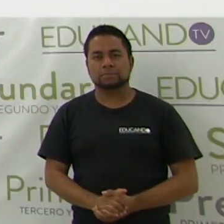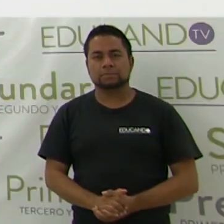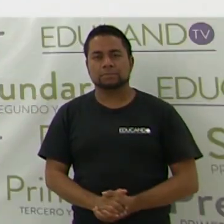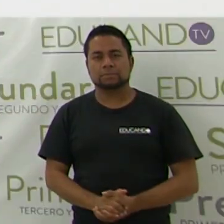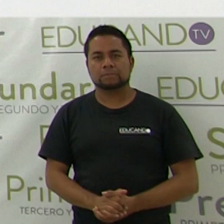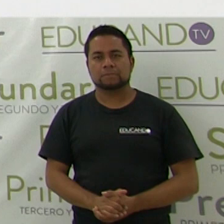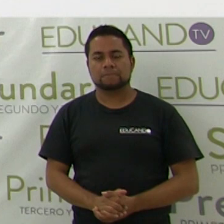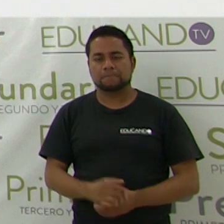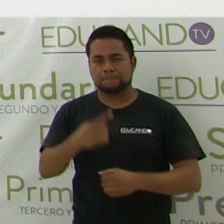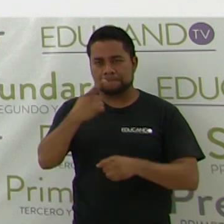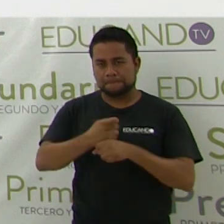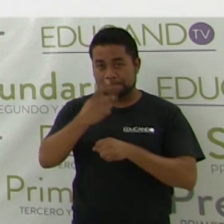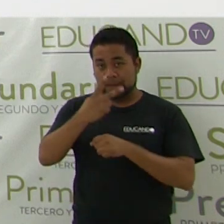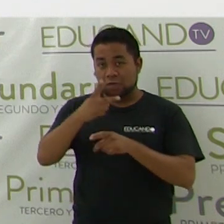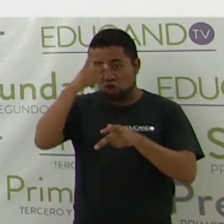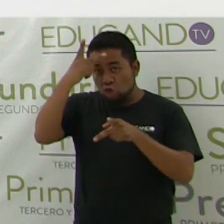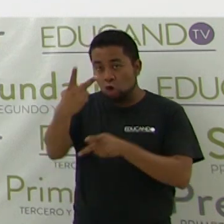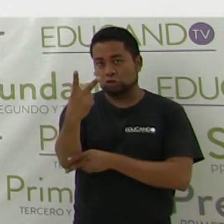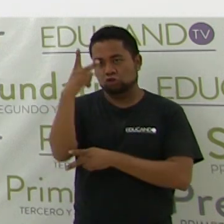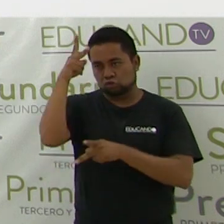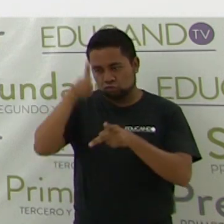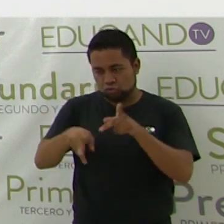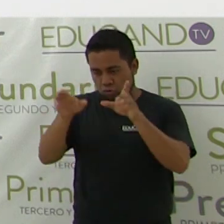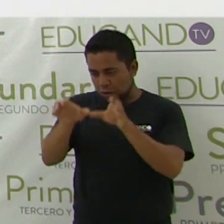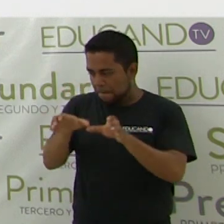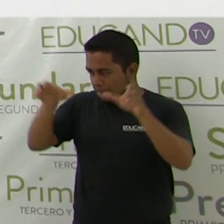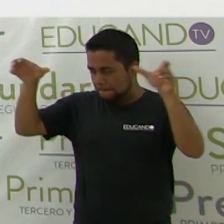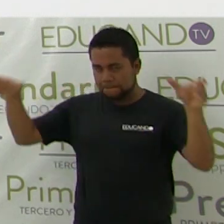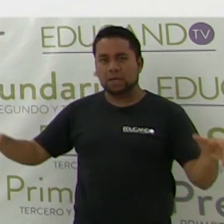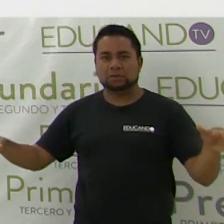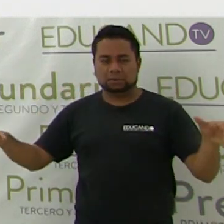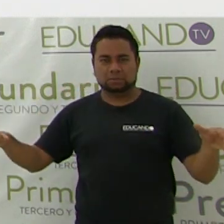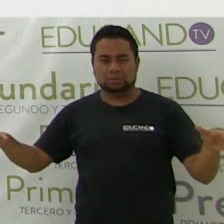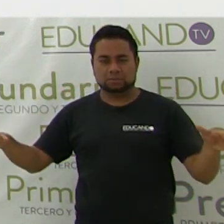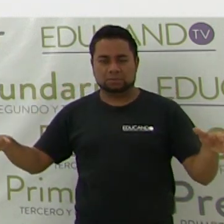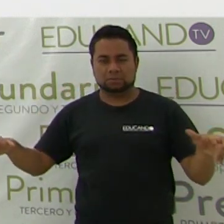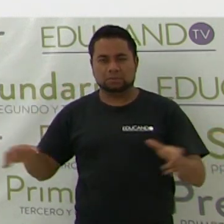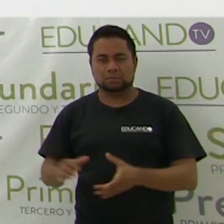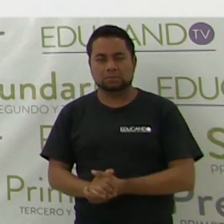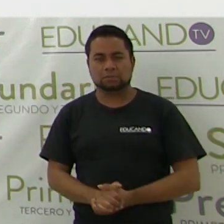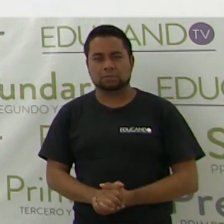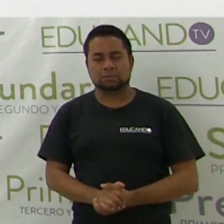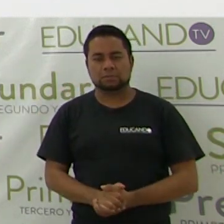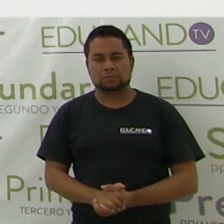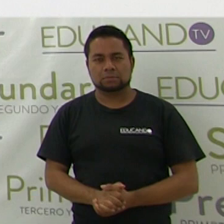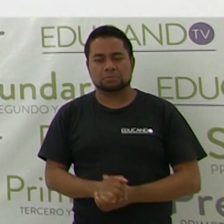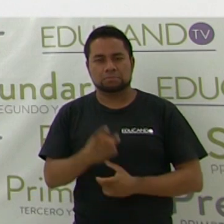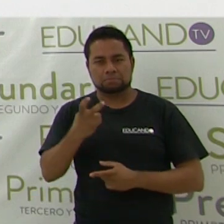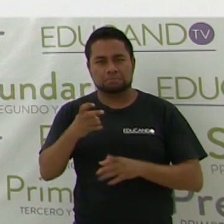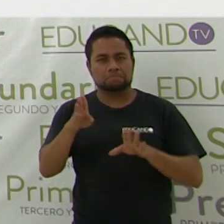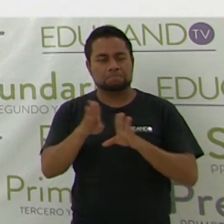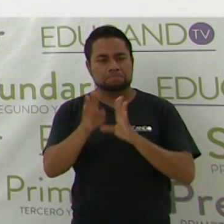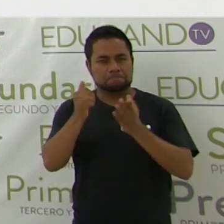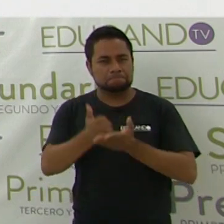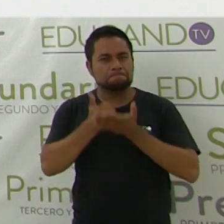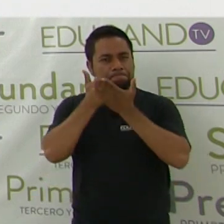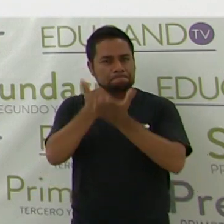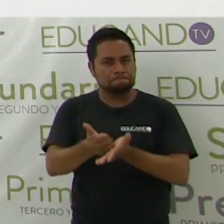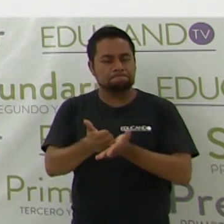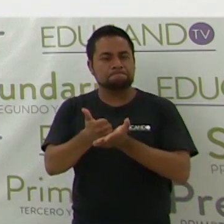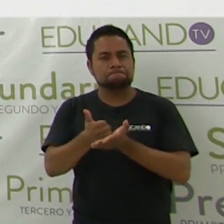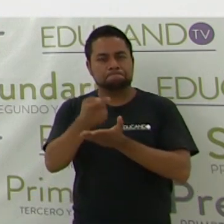Está dividido entonces en dos grandes apartados. Esto nos va dando una